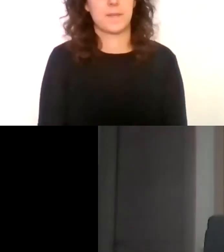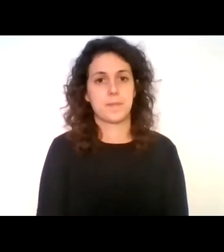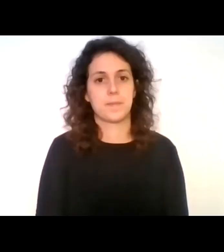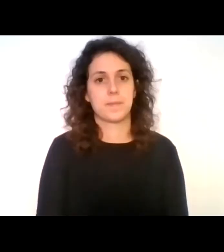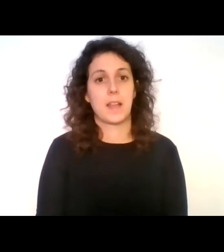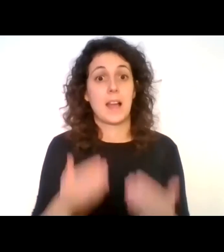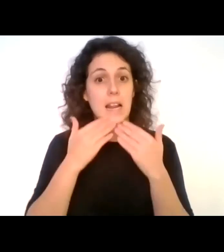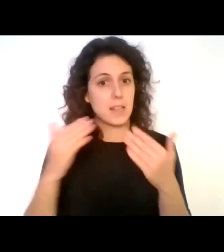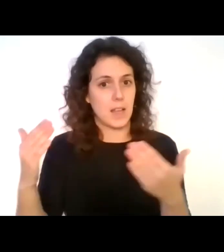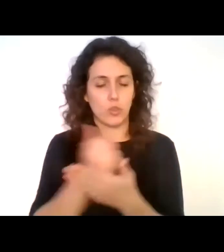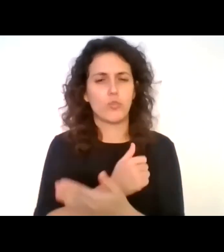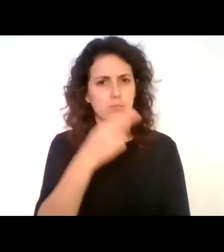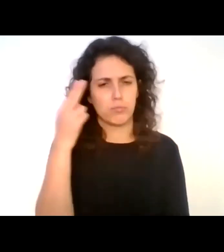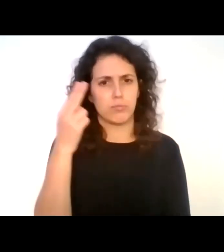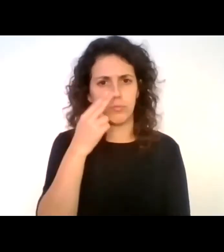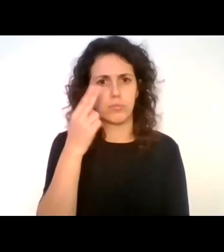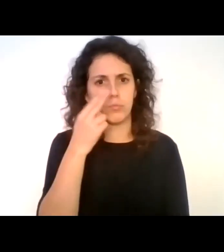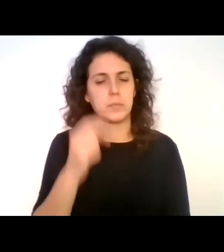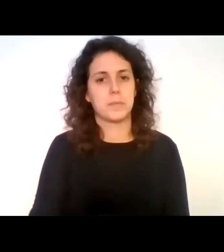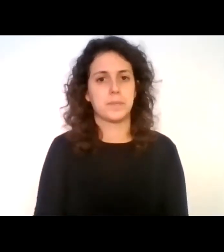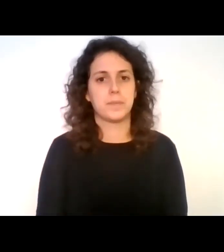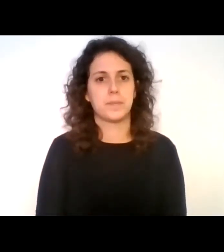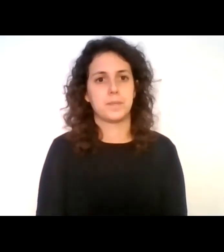Gracias a todos, muy interesante.